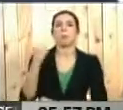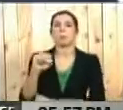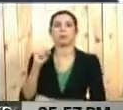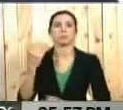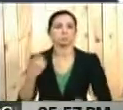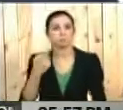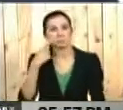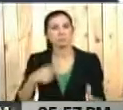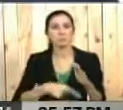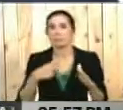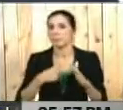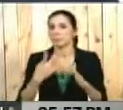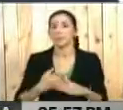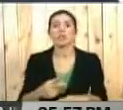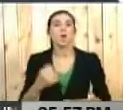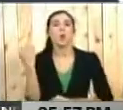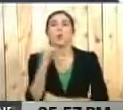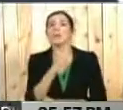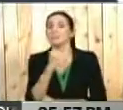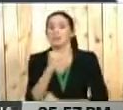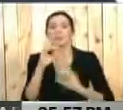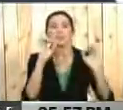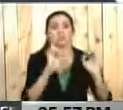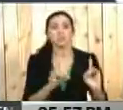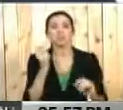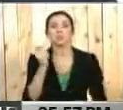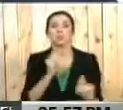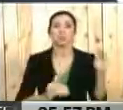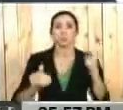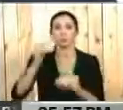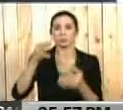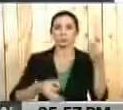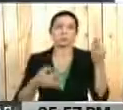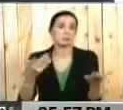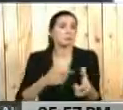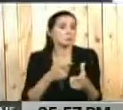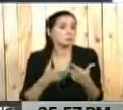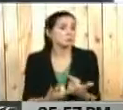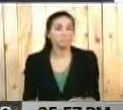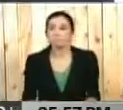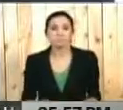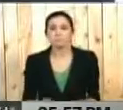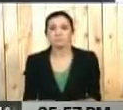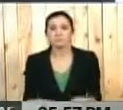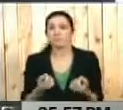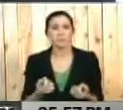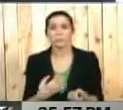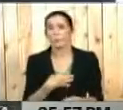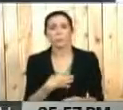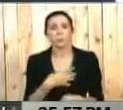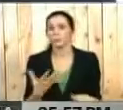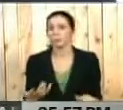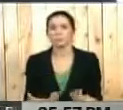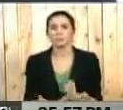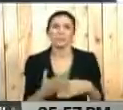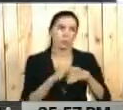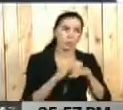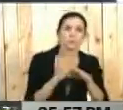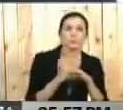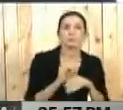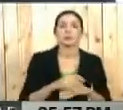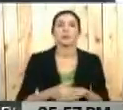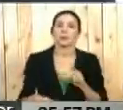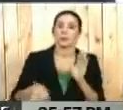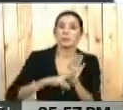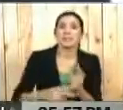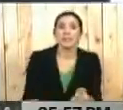hecho de las sentencias del Tribunal Supremo de Justicia. Doctor. De tal manera que de ninguna manera, perdón la redundancia,